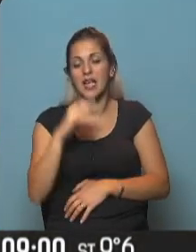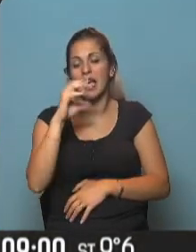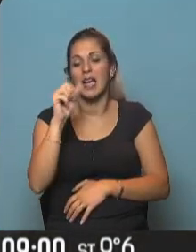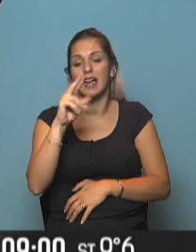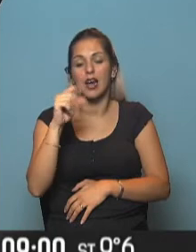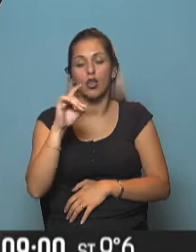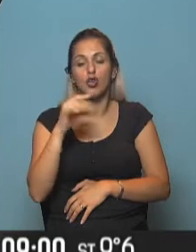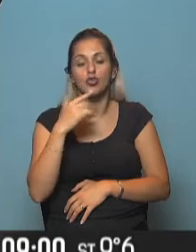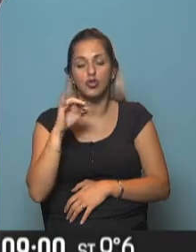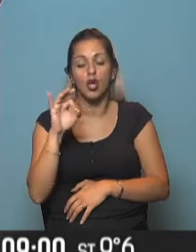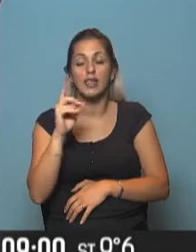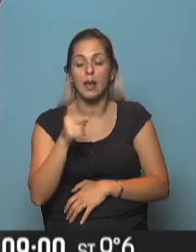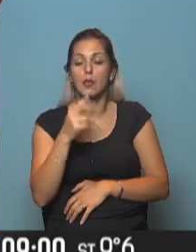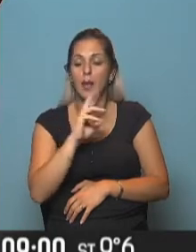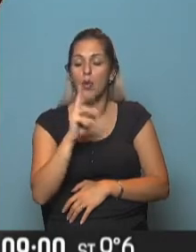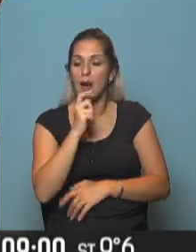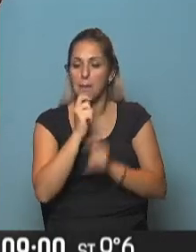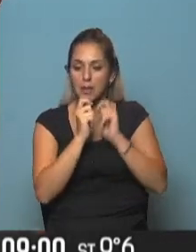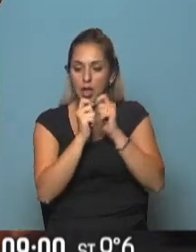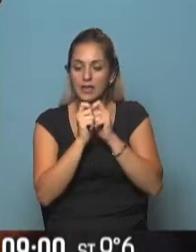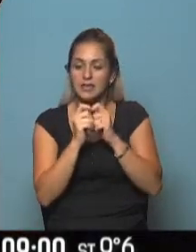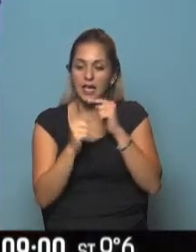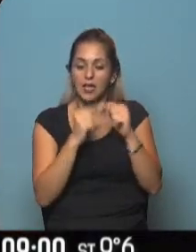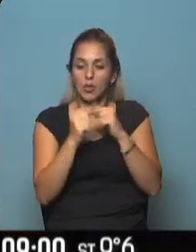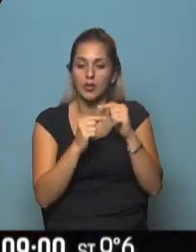una periodista, Gabriela Cosifi, que siguieron paso a paso